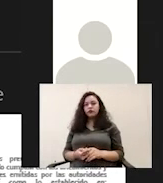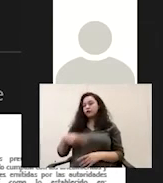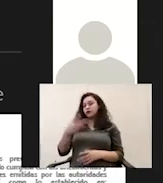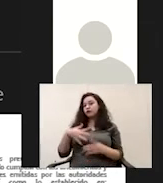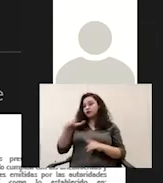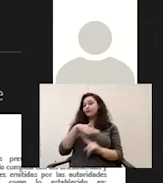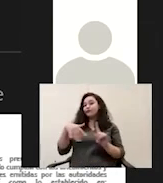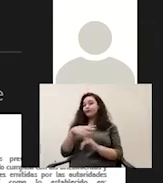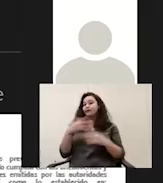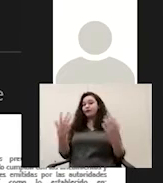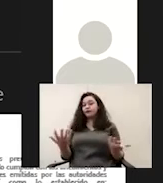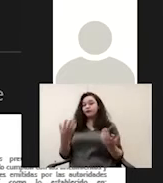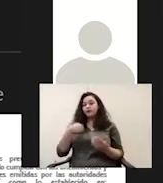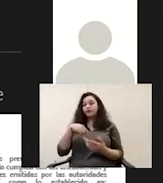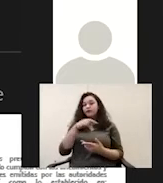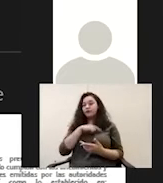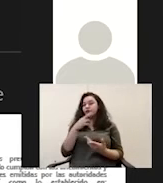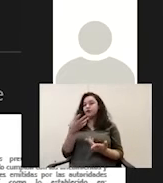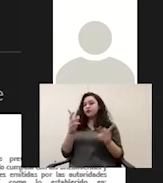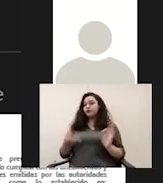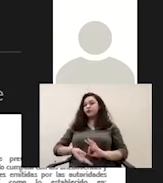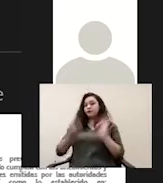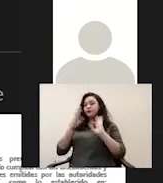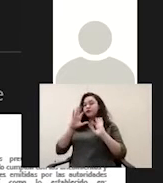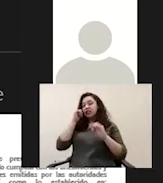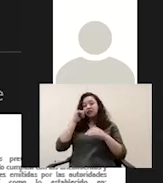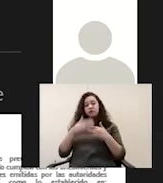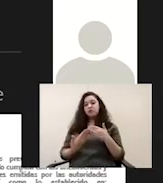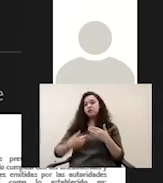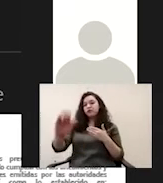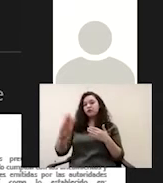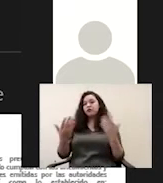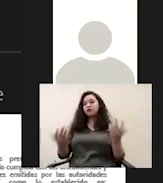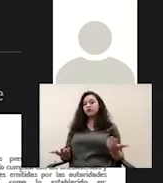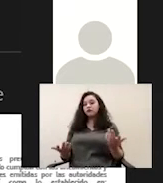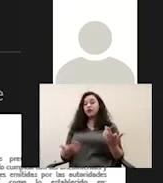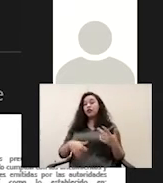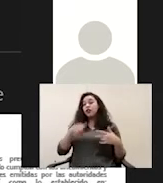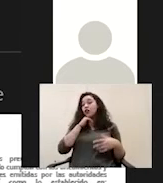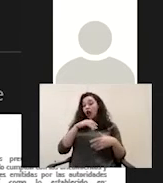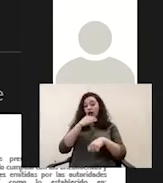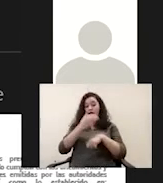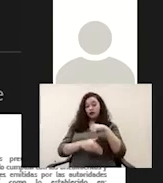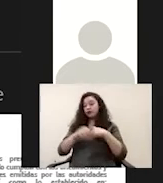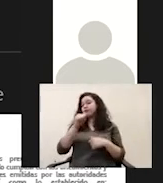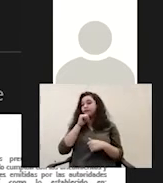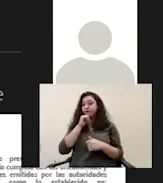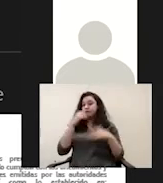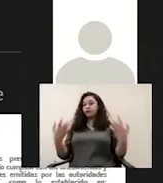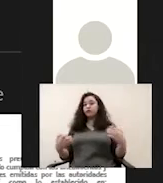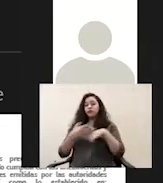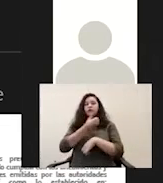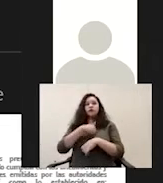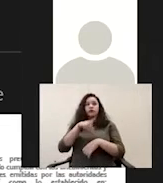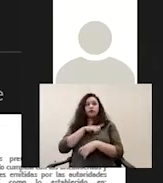situaciones pues nos vamos a encontrar de aquí en adelante porque finalmente esto no ha terminado. La pandemia tiene